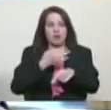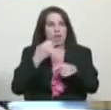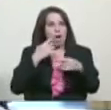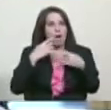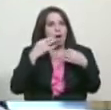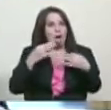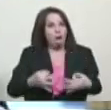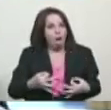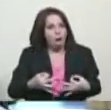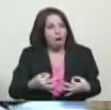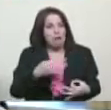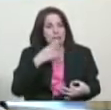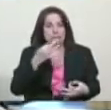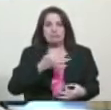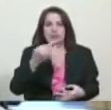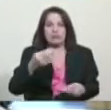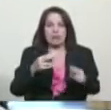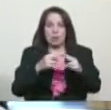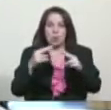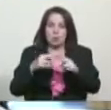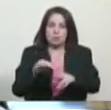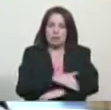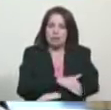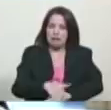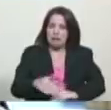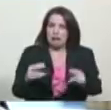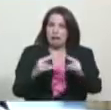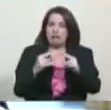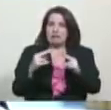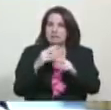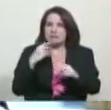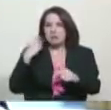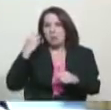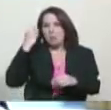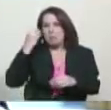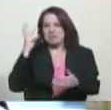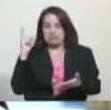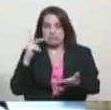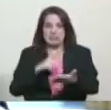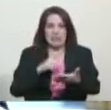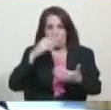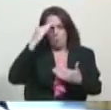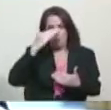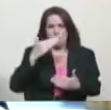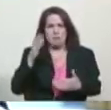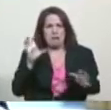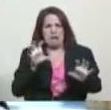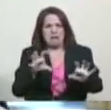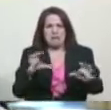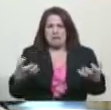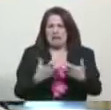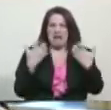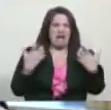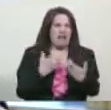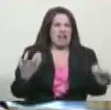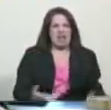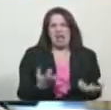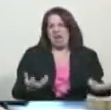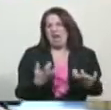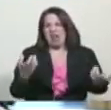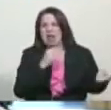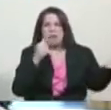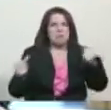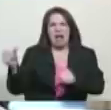calles. Todos llegan a Venezuela creyendo que están llegando a un país en guerra, encendido, incendiado por los cuatro